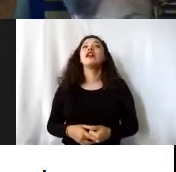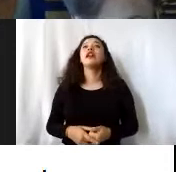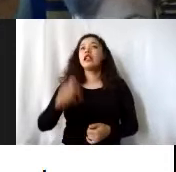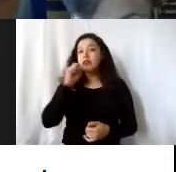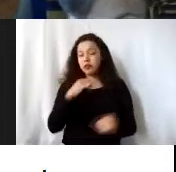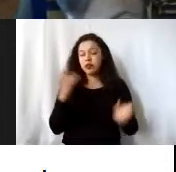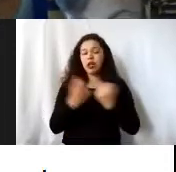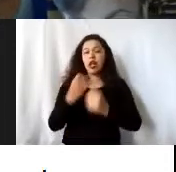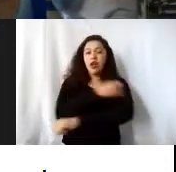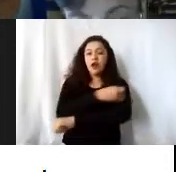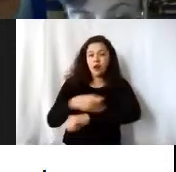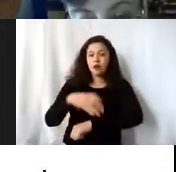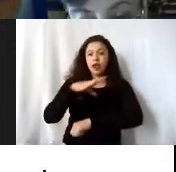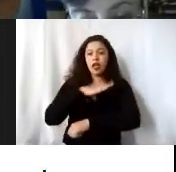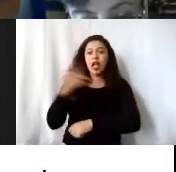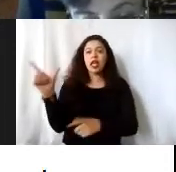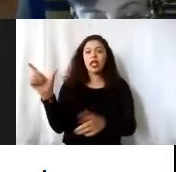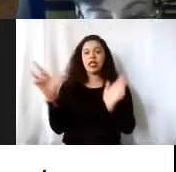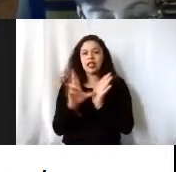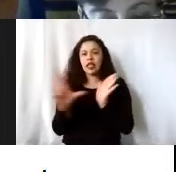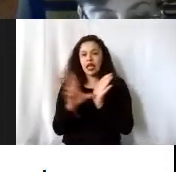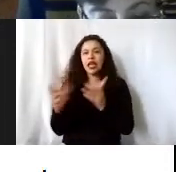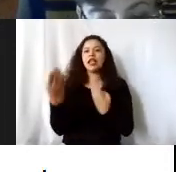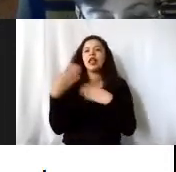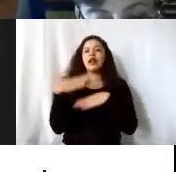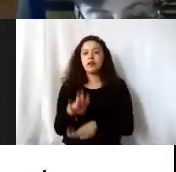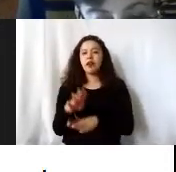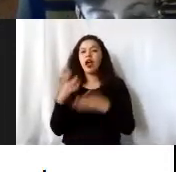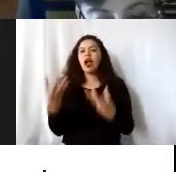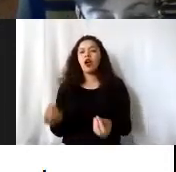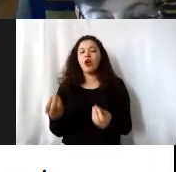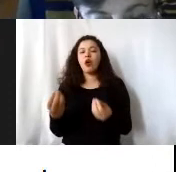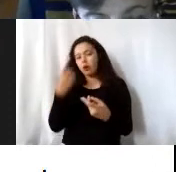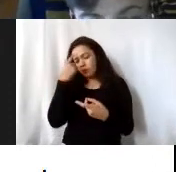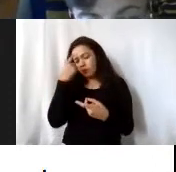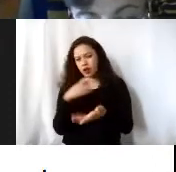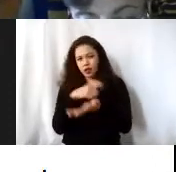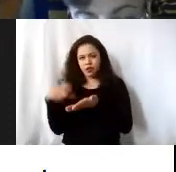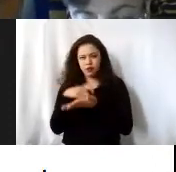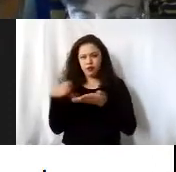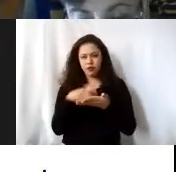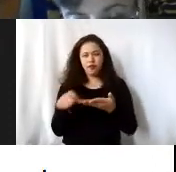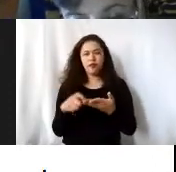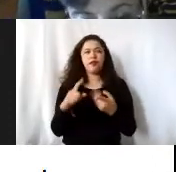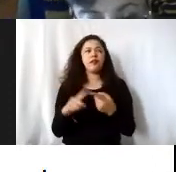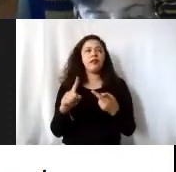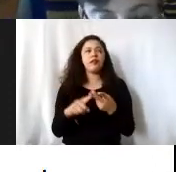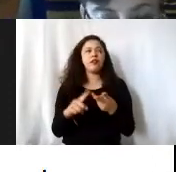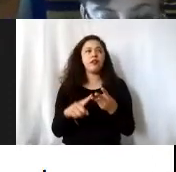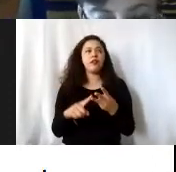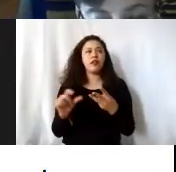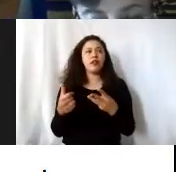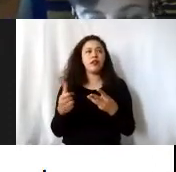de tarjeta bancaria o comercial. Y otro punto también que he visto que toman